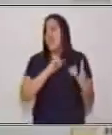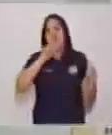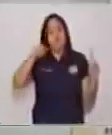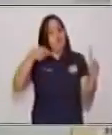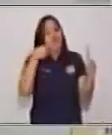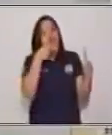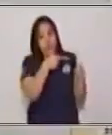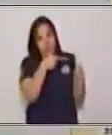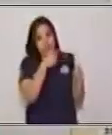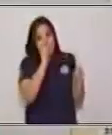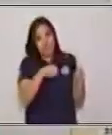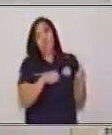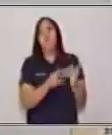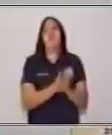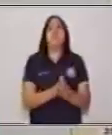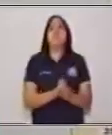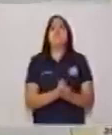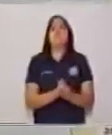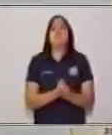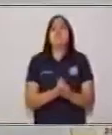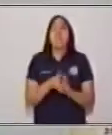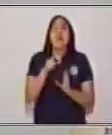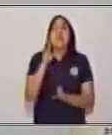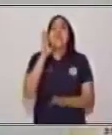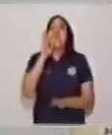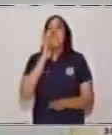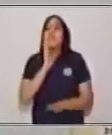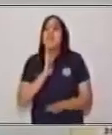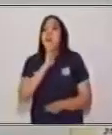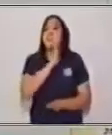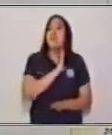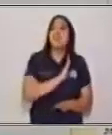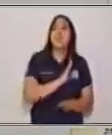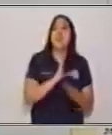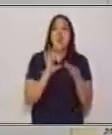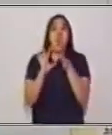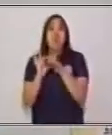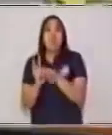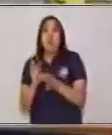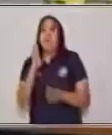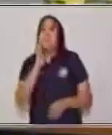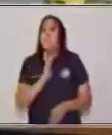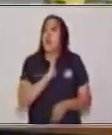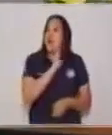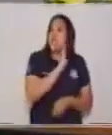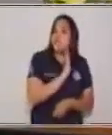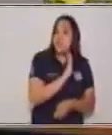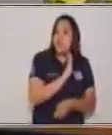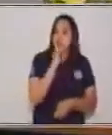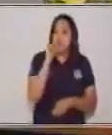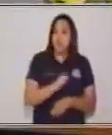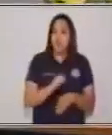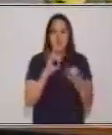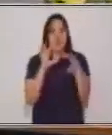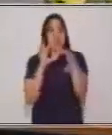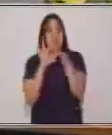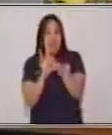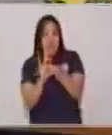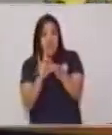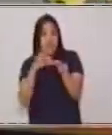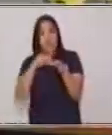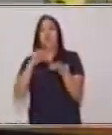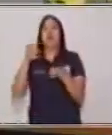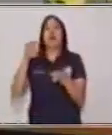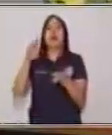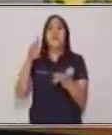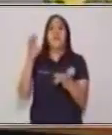modificador directo, excelente. De bachillerato, vemos una preposición y un sustantivo, por ende hay una